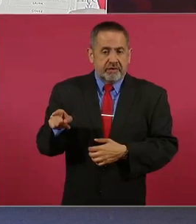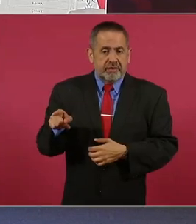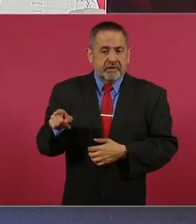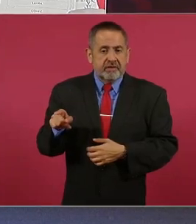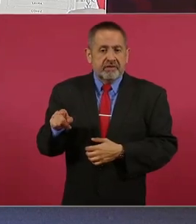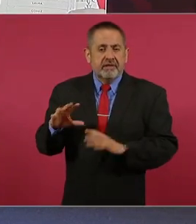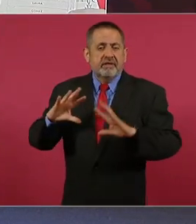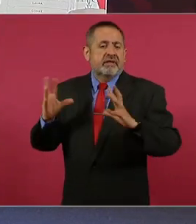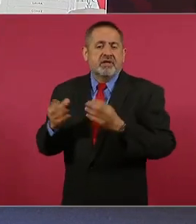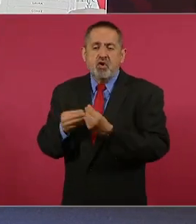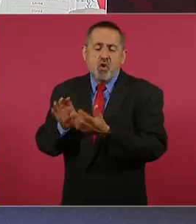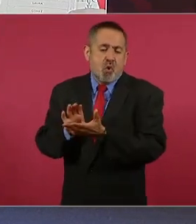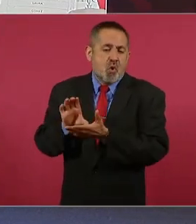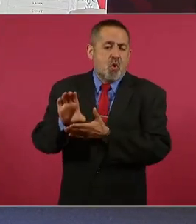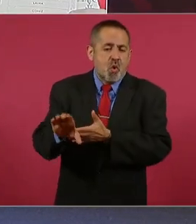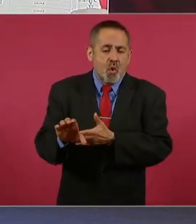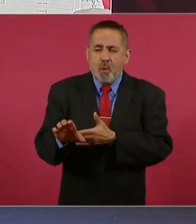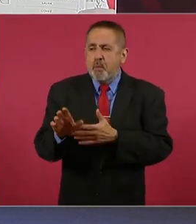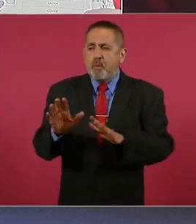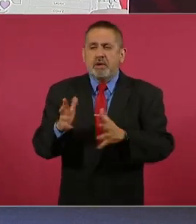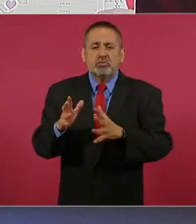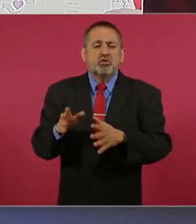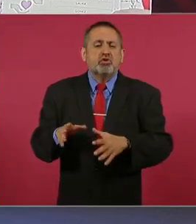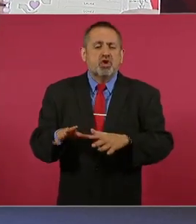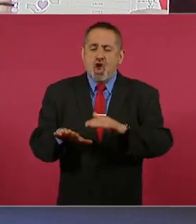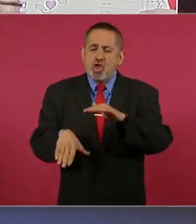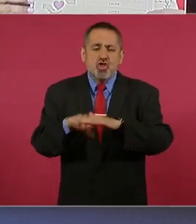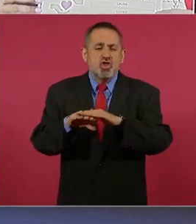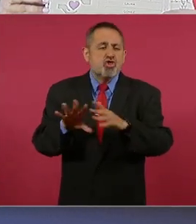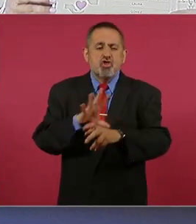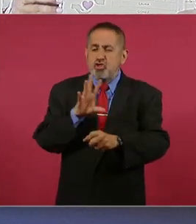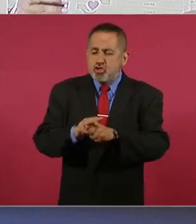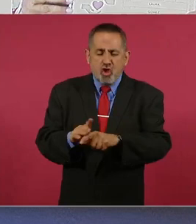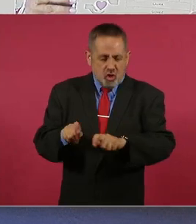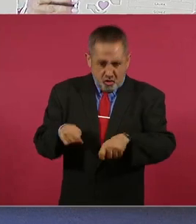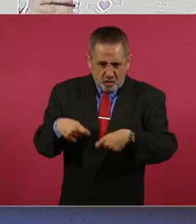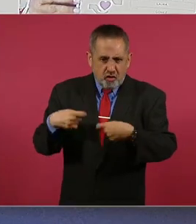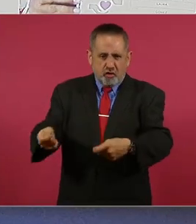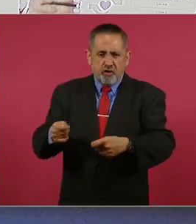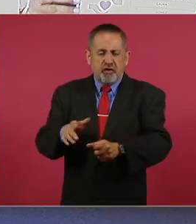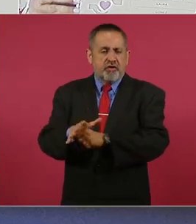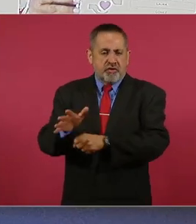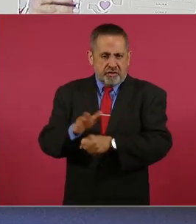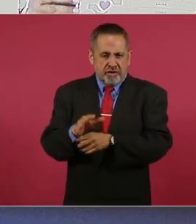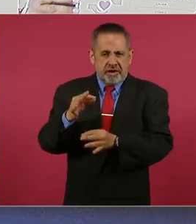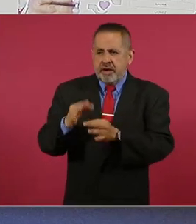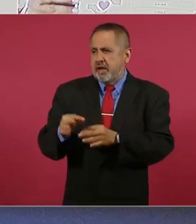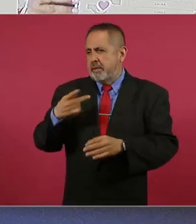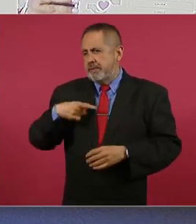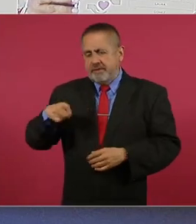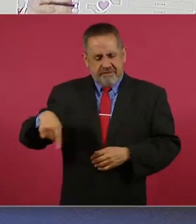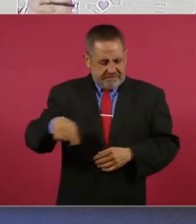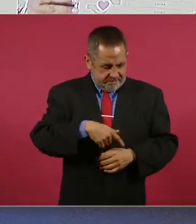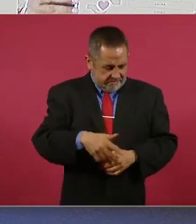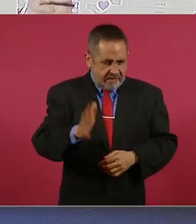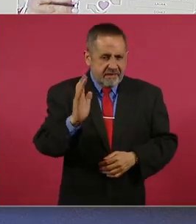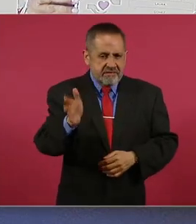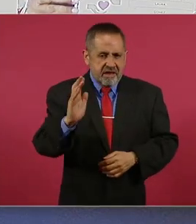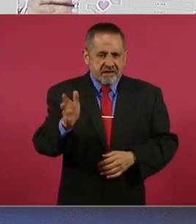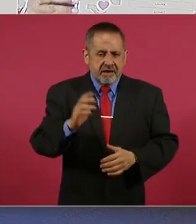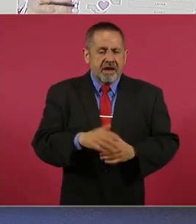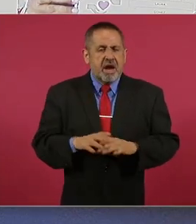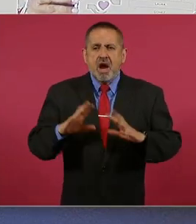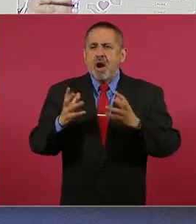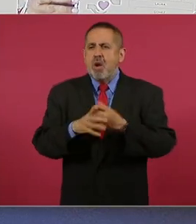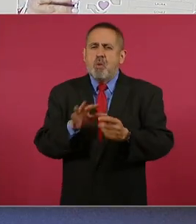ya se había entregado prácticamente todo a los damnificados, un